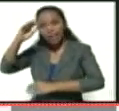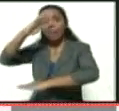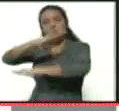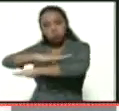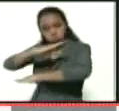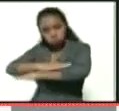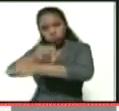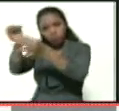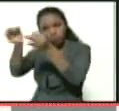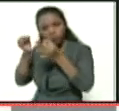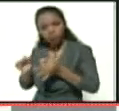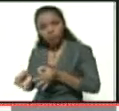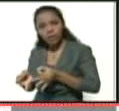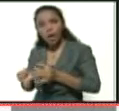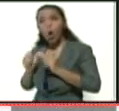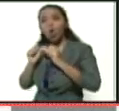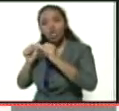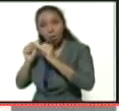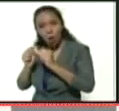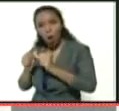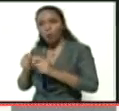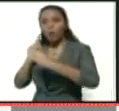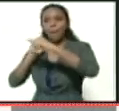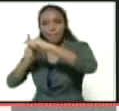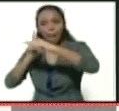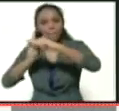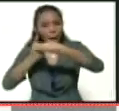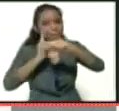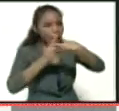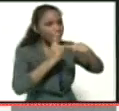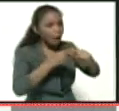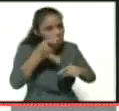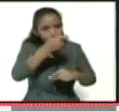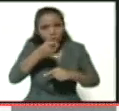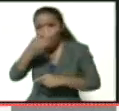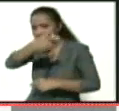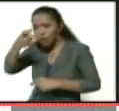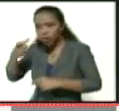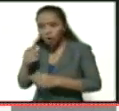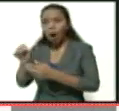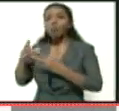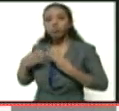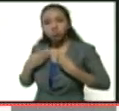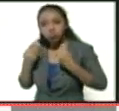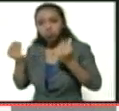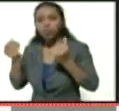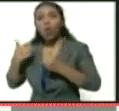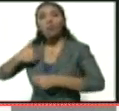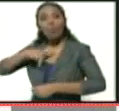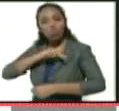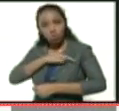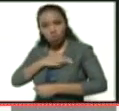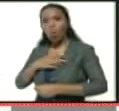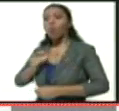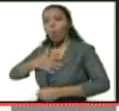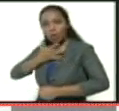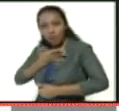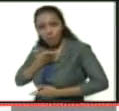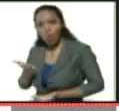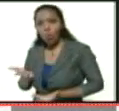disciplinada, si seguimos captando los casos, sanándolos, nosotros vamos a